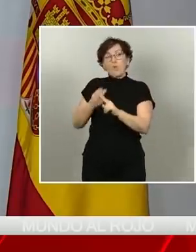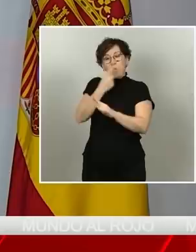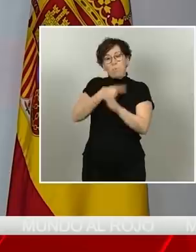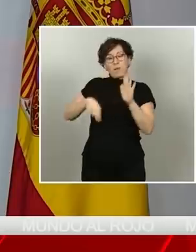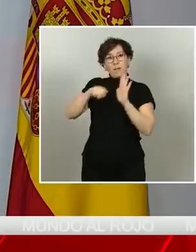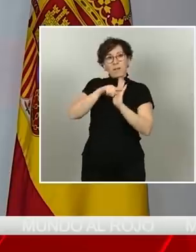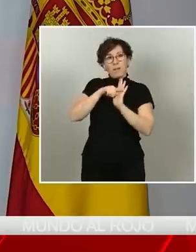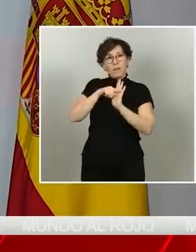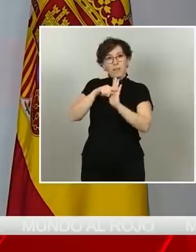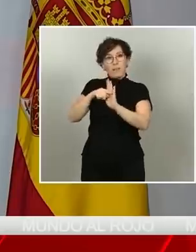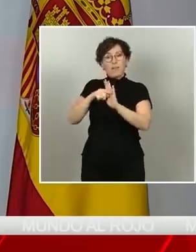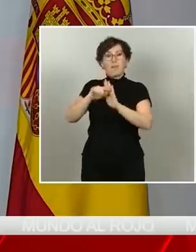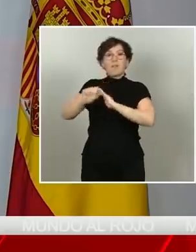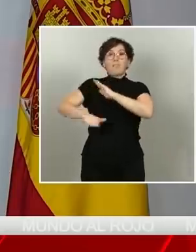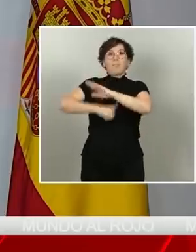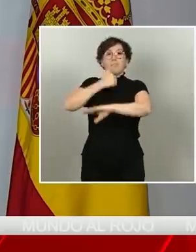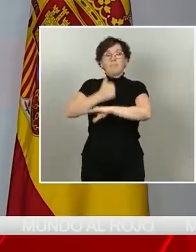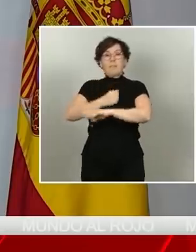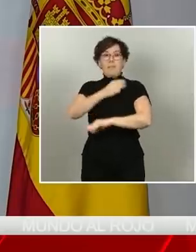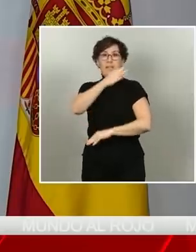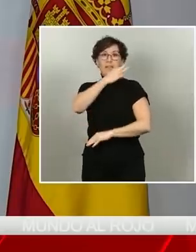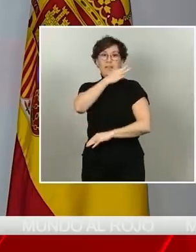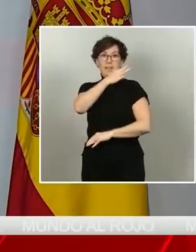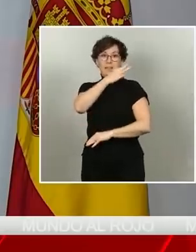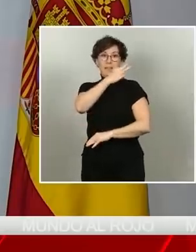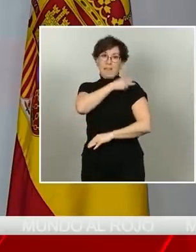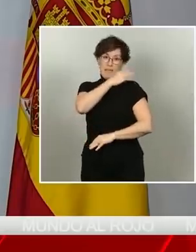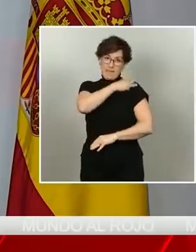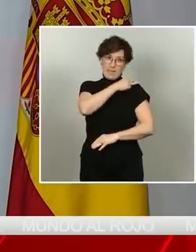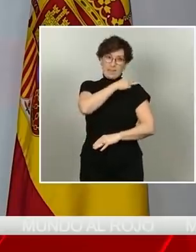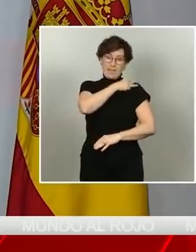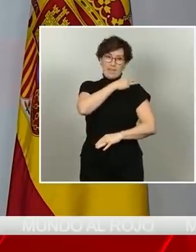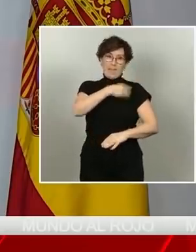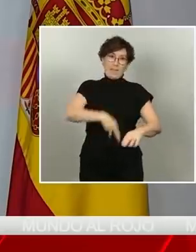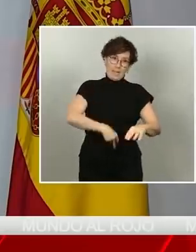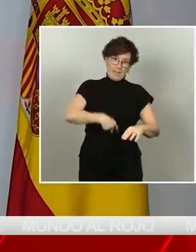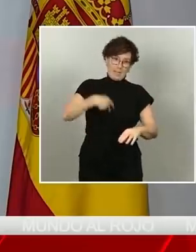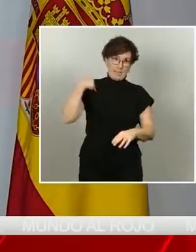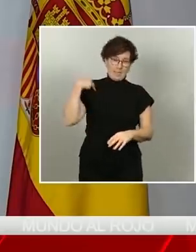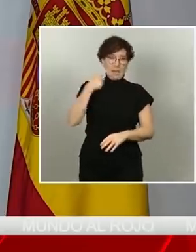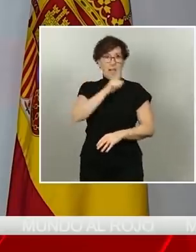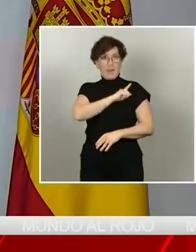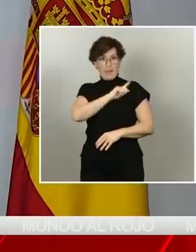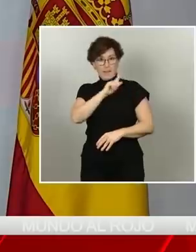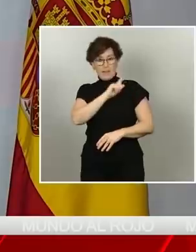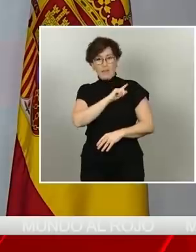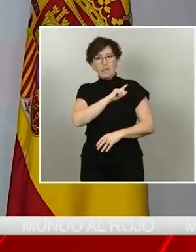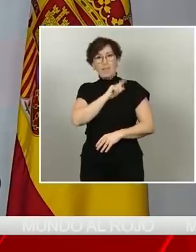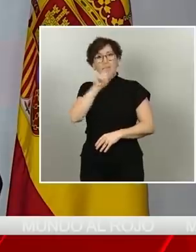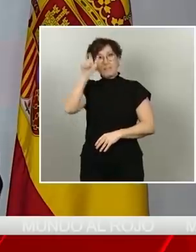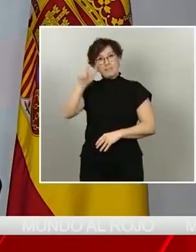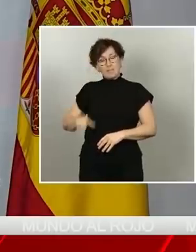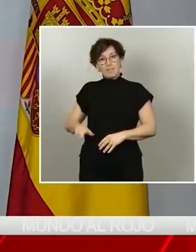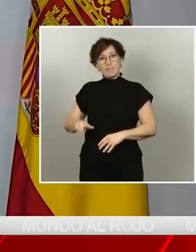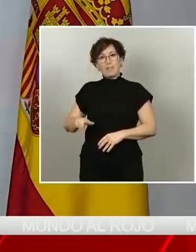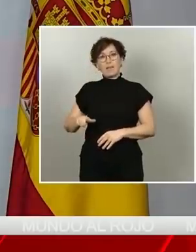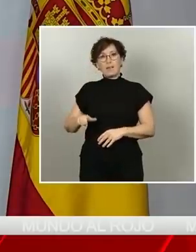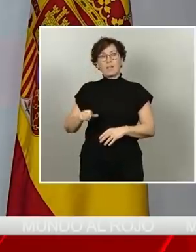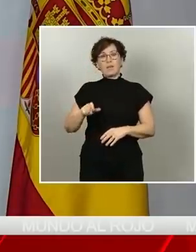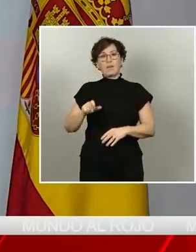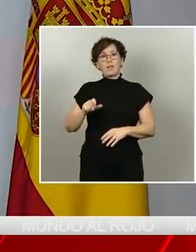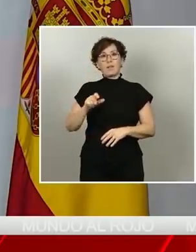tantas que los periódicos han tenido auténticos especialistas había uno en el país